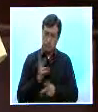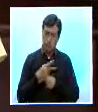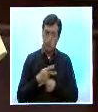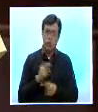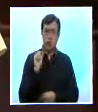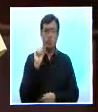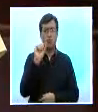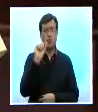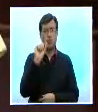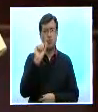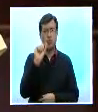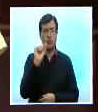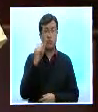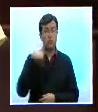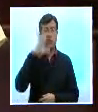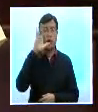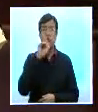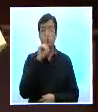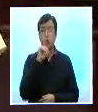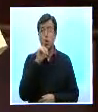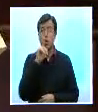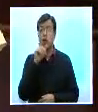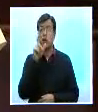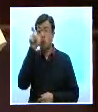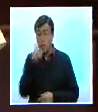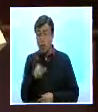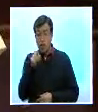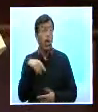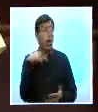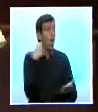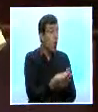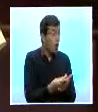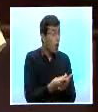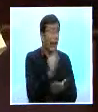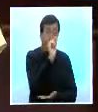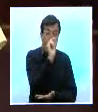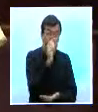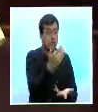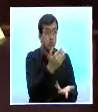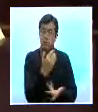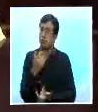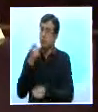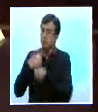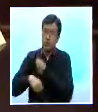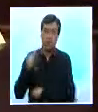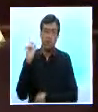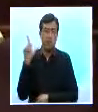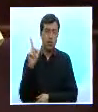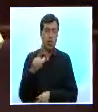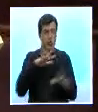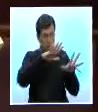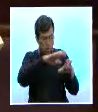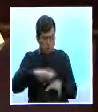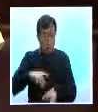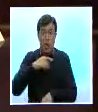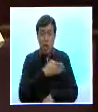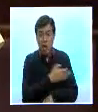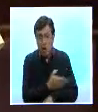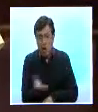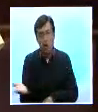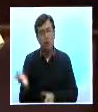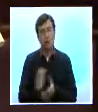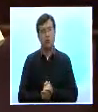ganan más ganan los intermediarios que el mismo producto en el agricultor es el más afectado en todos los casos y en